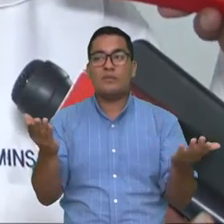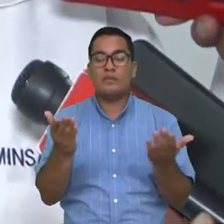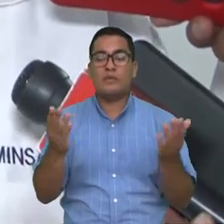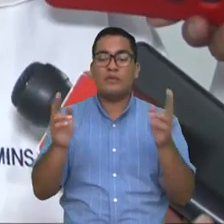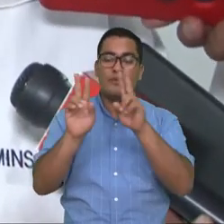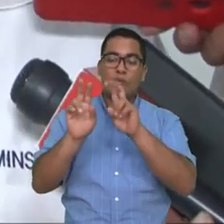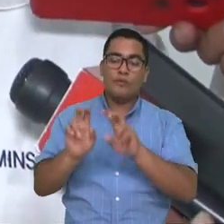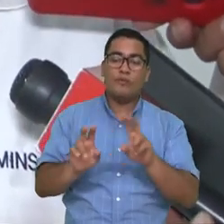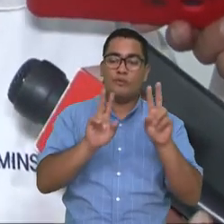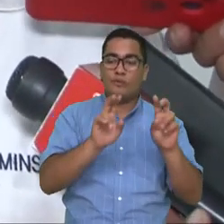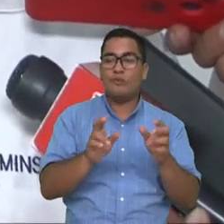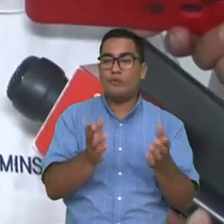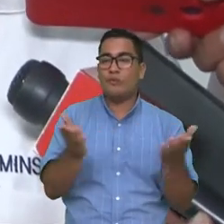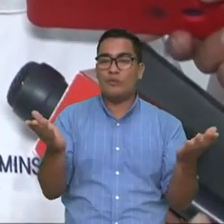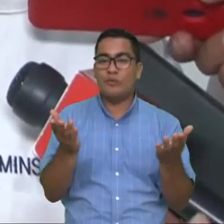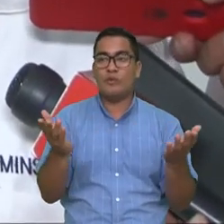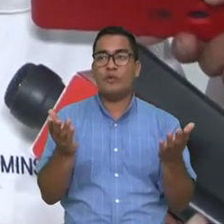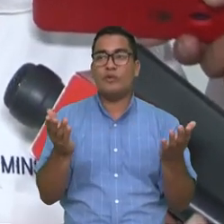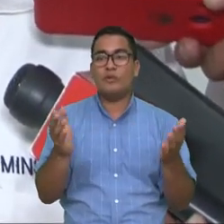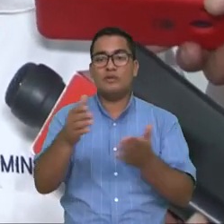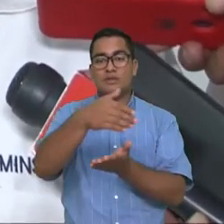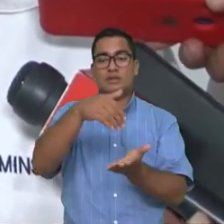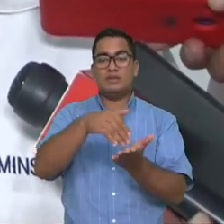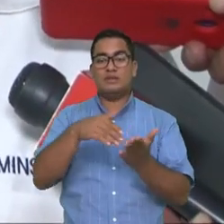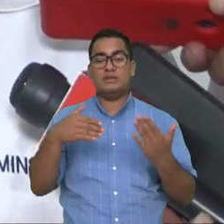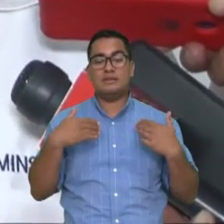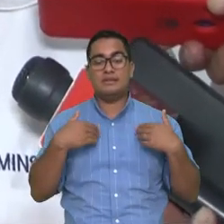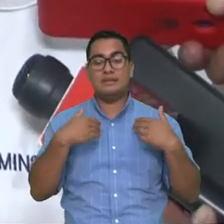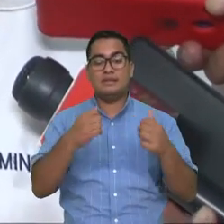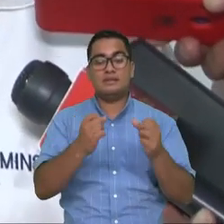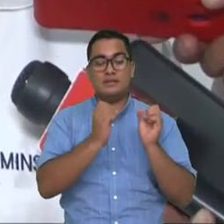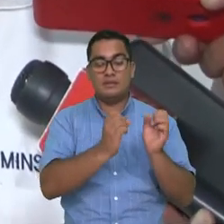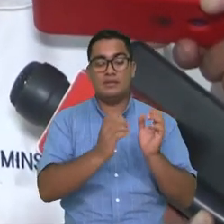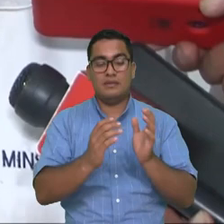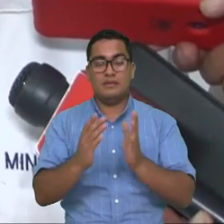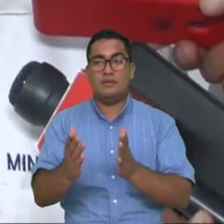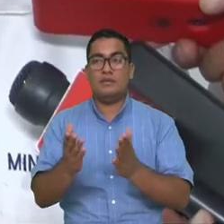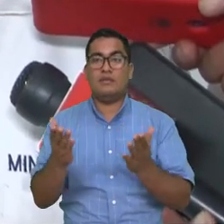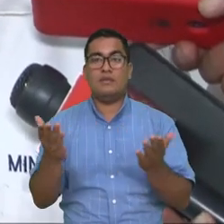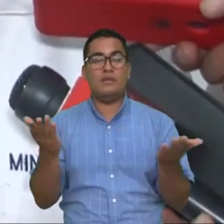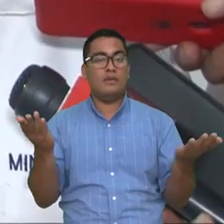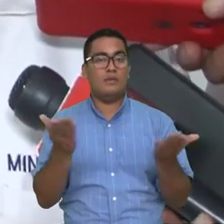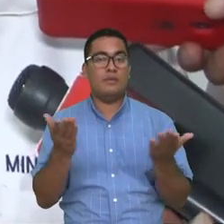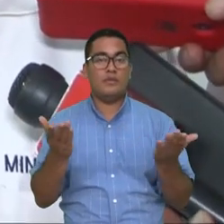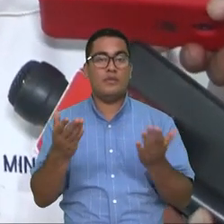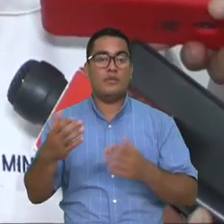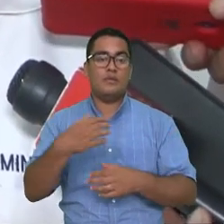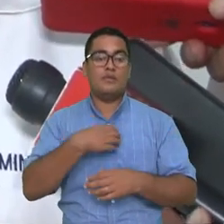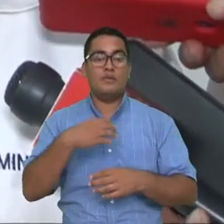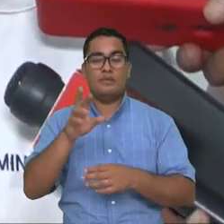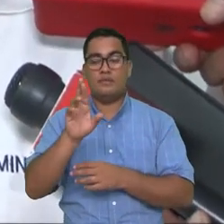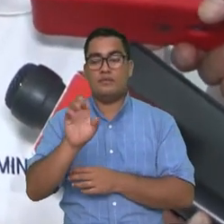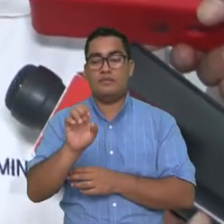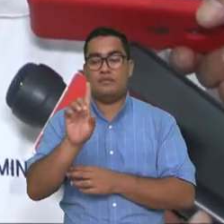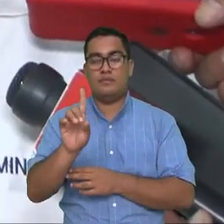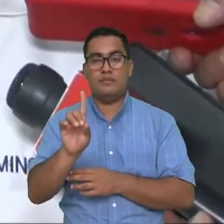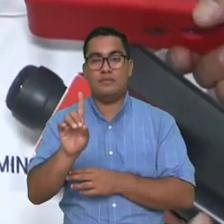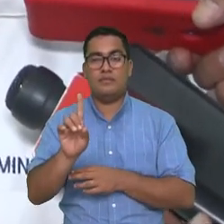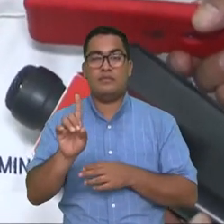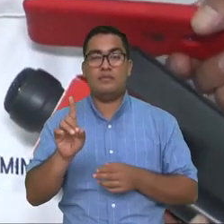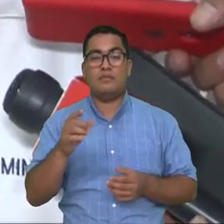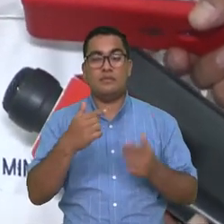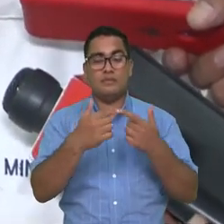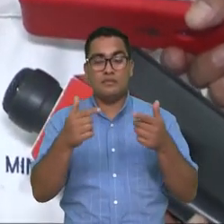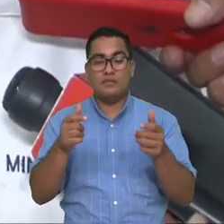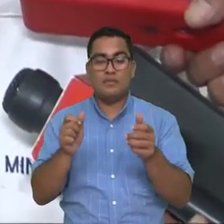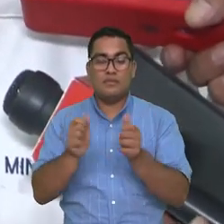revisar cómo se organizan los centros de salud, cómo estamos organizados con nuestra red comunitaria, con nuestros equipos de